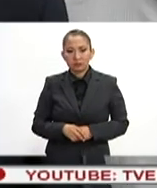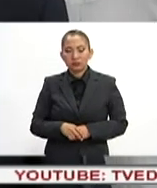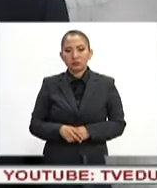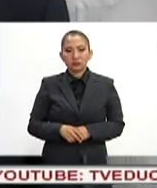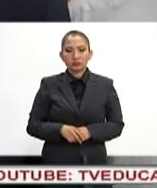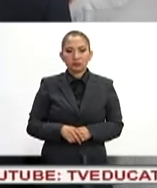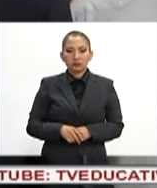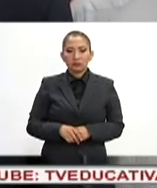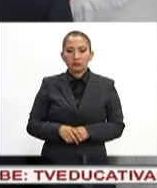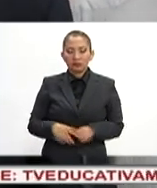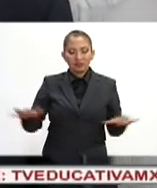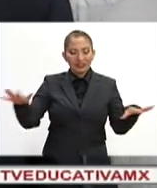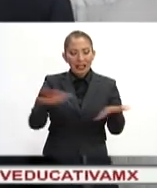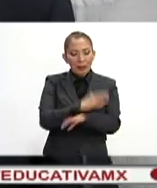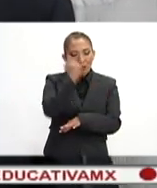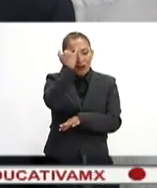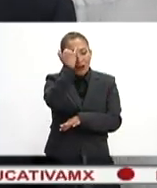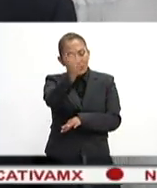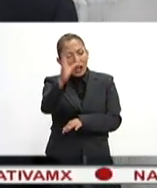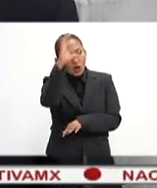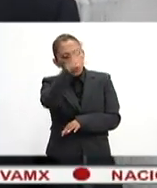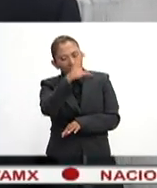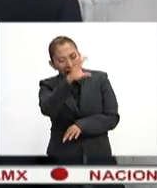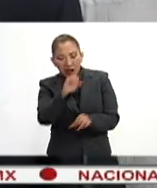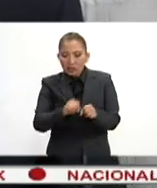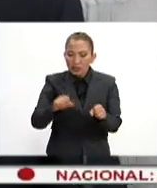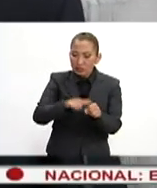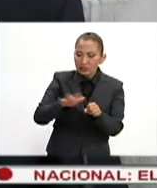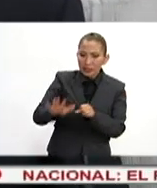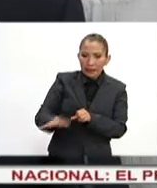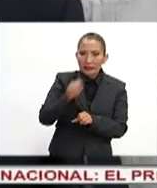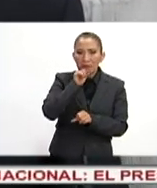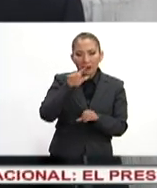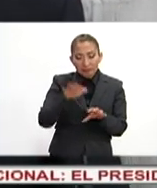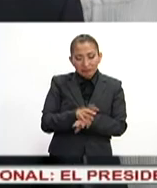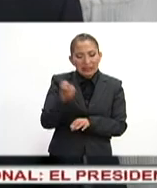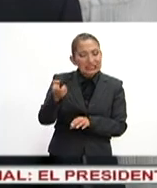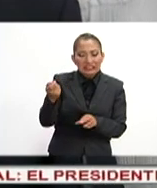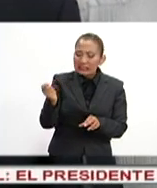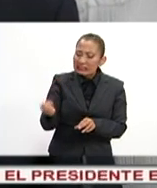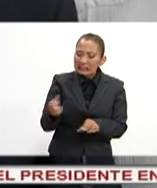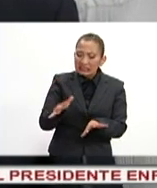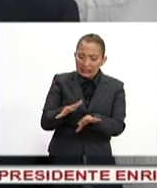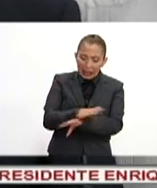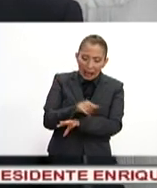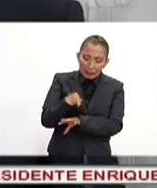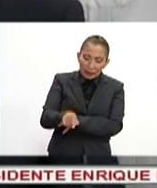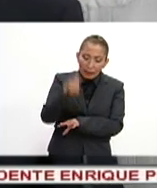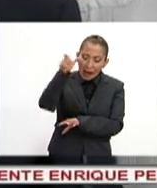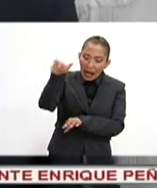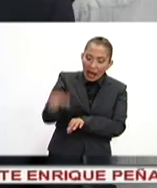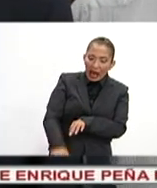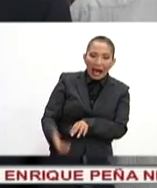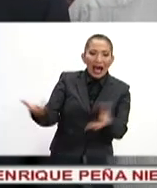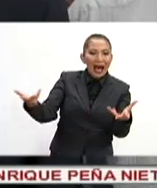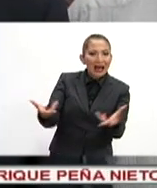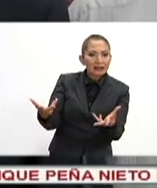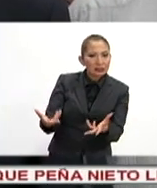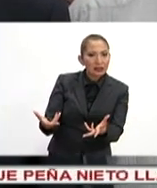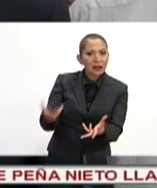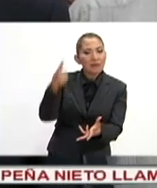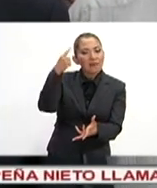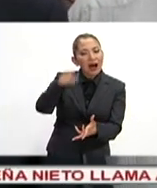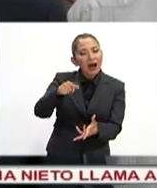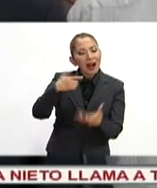Es el cambio cultural y social. El cambio en las conductas